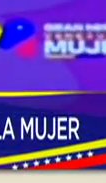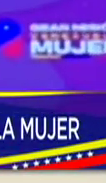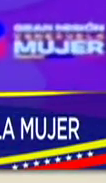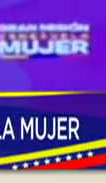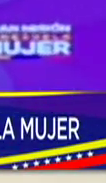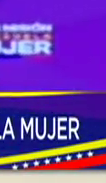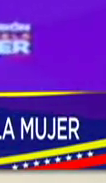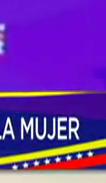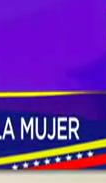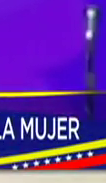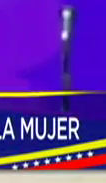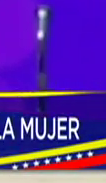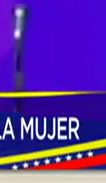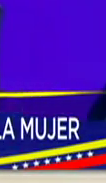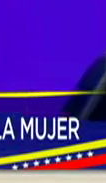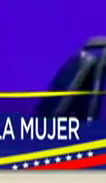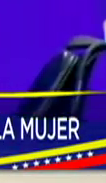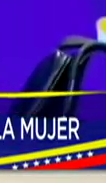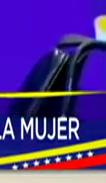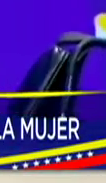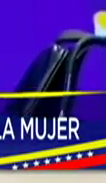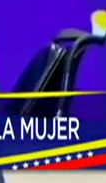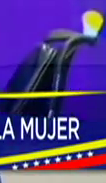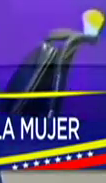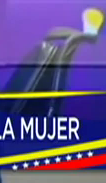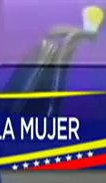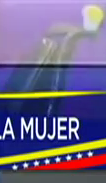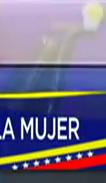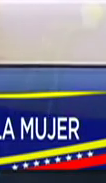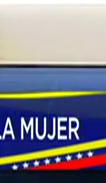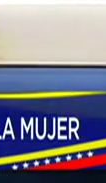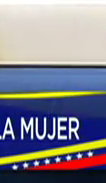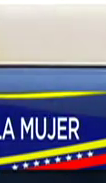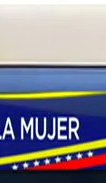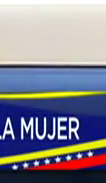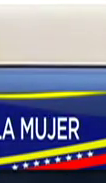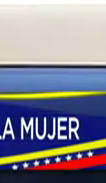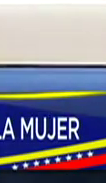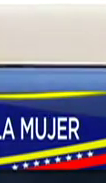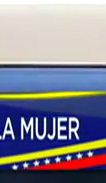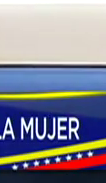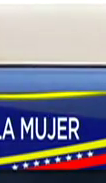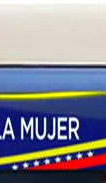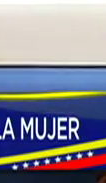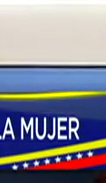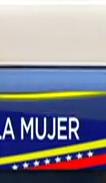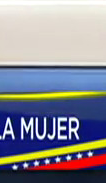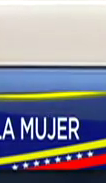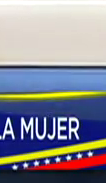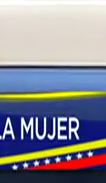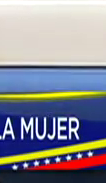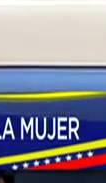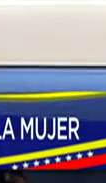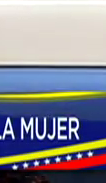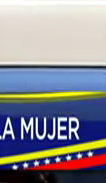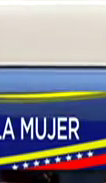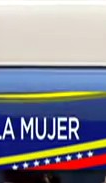Hoy día del socialismo feminista, en que nace con la alegría más grande.